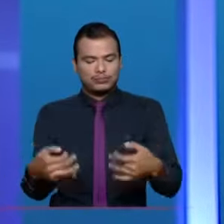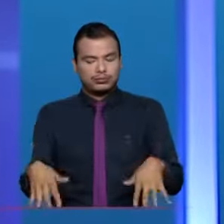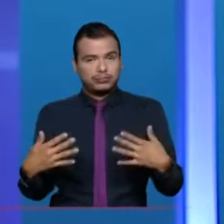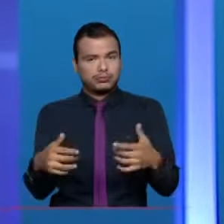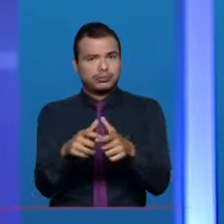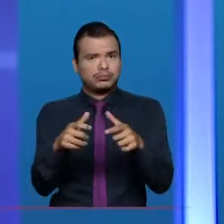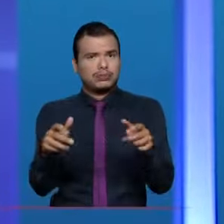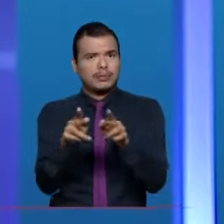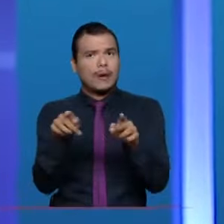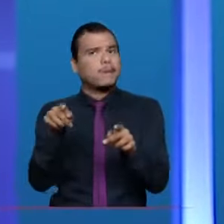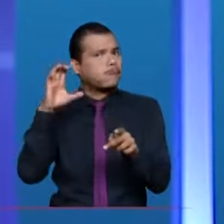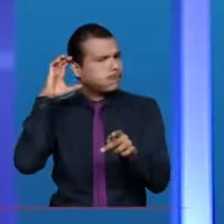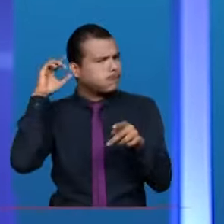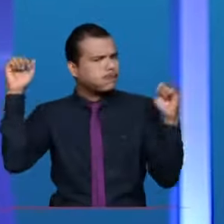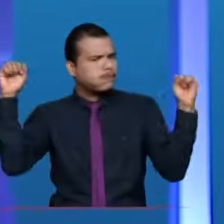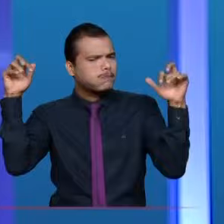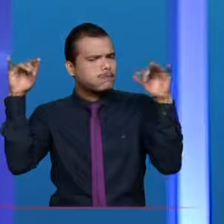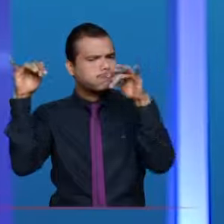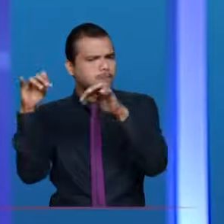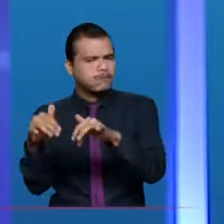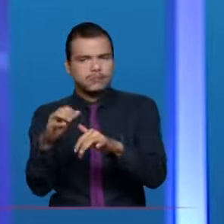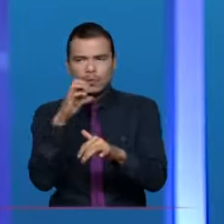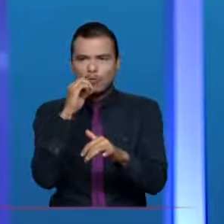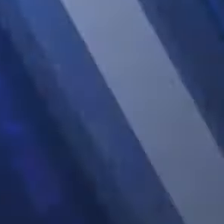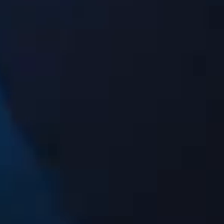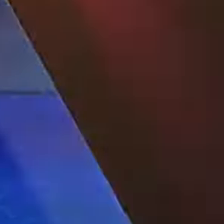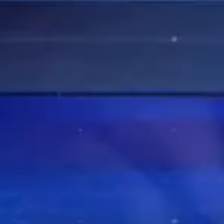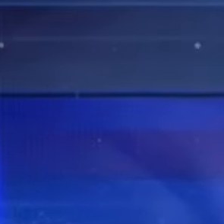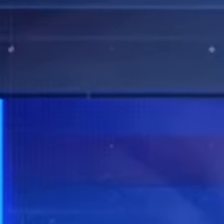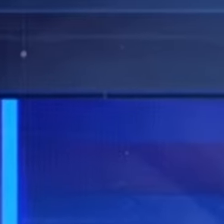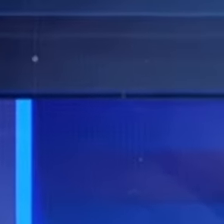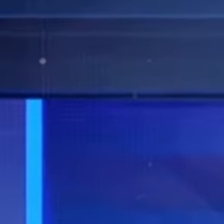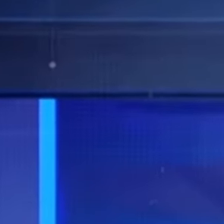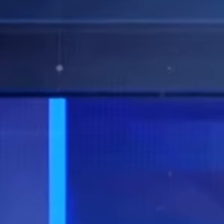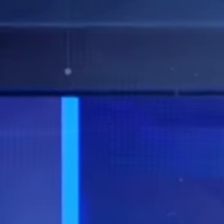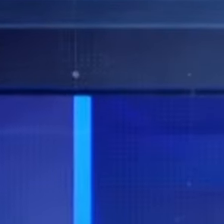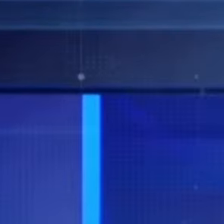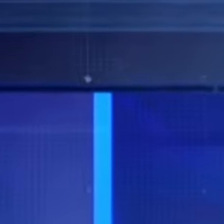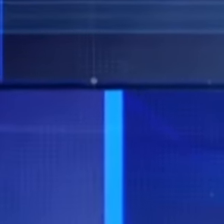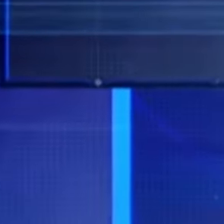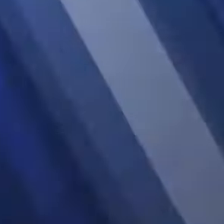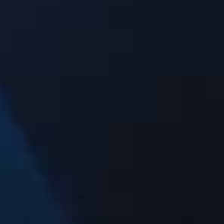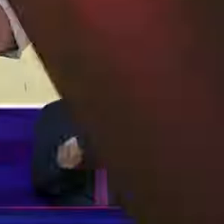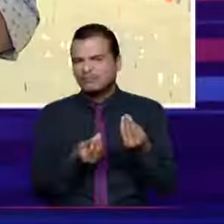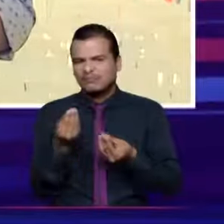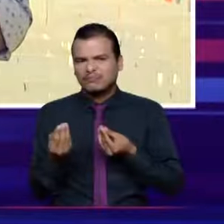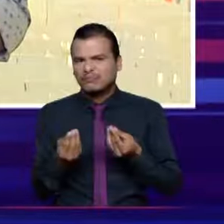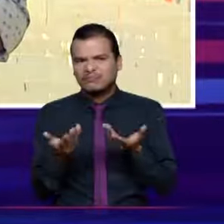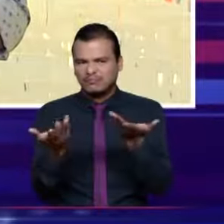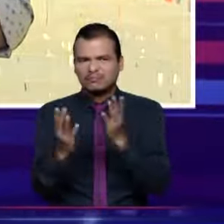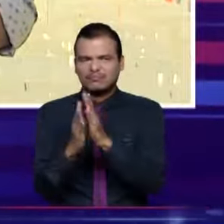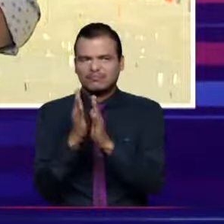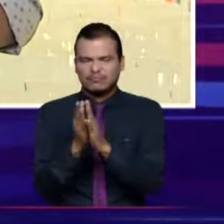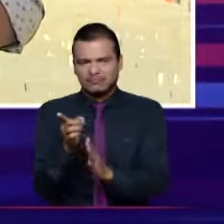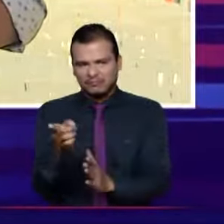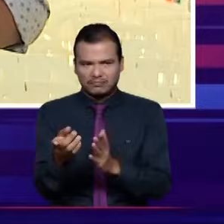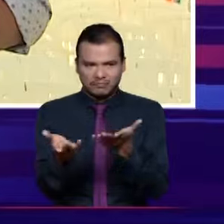miles de personas. Allí está Jefferson Bolívar. Cuéntenos cómo avanza este evento religioso, por favor.